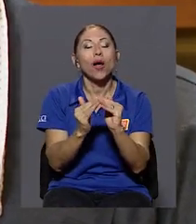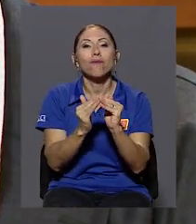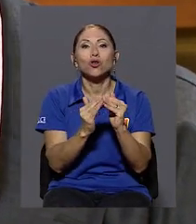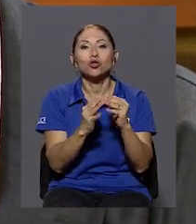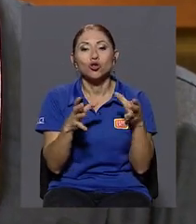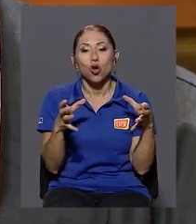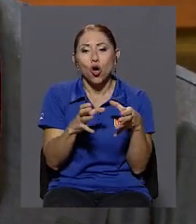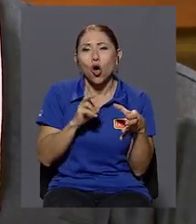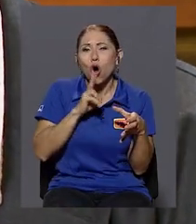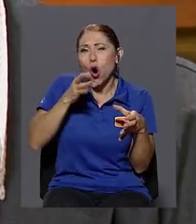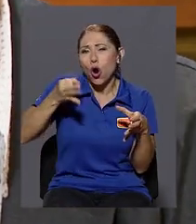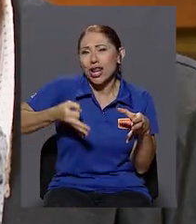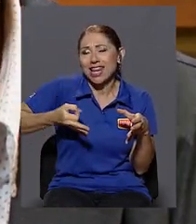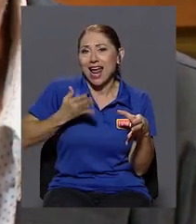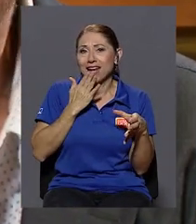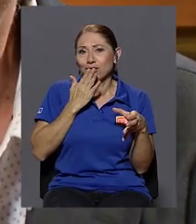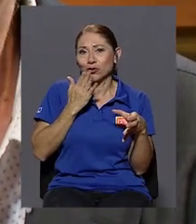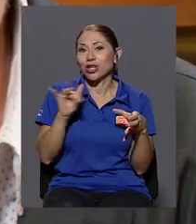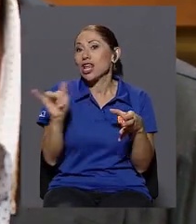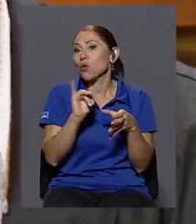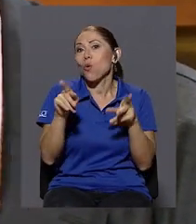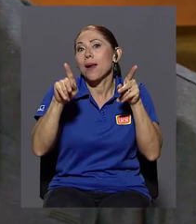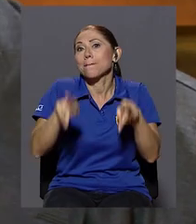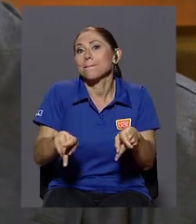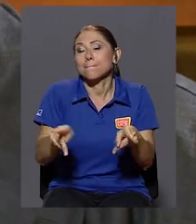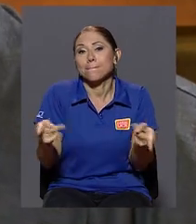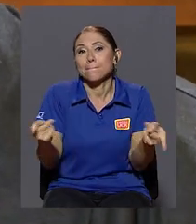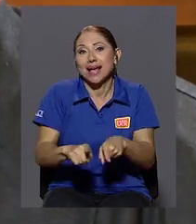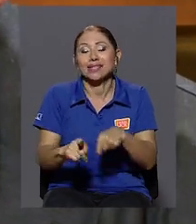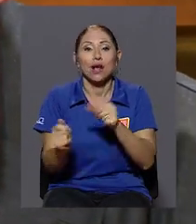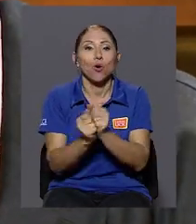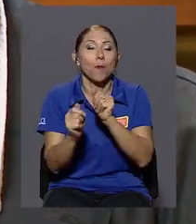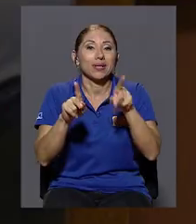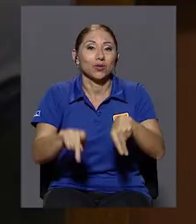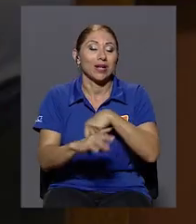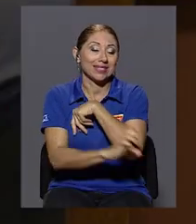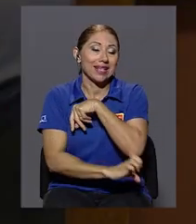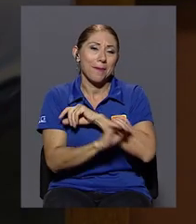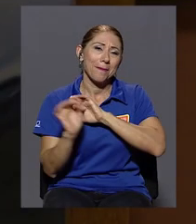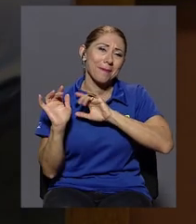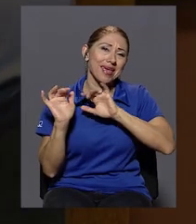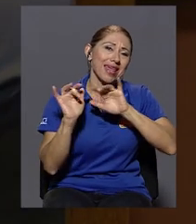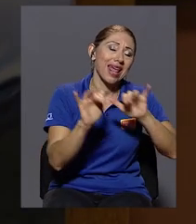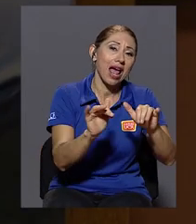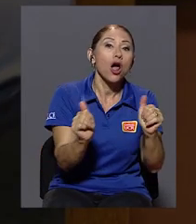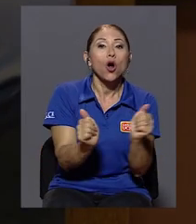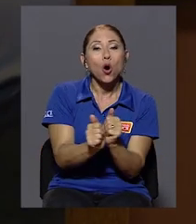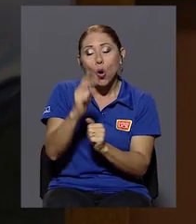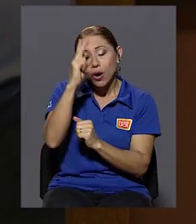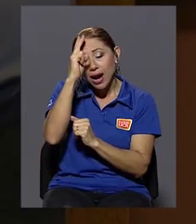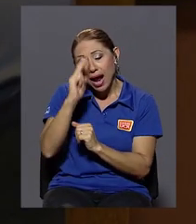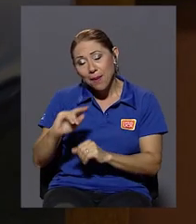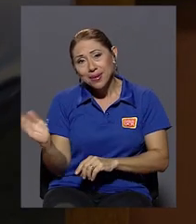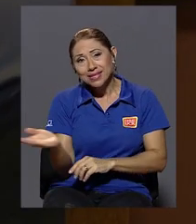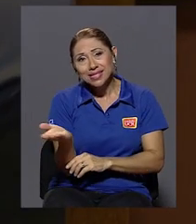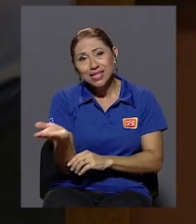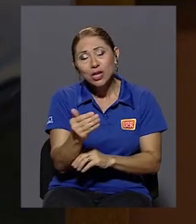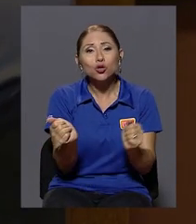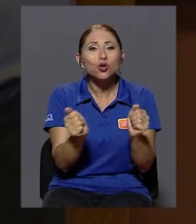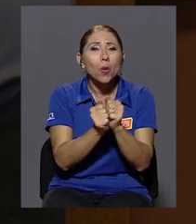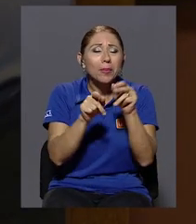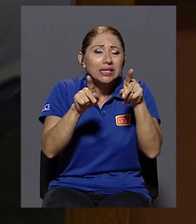pueblos originarios, lo mismo pasa con la problemática de los migrantes, lo mismo pasa con los campesinos, con los